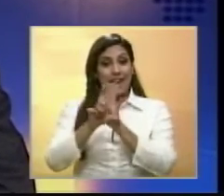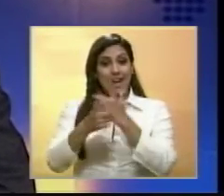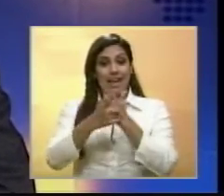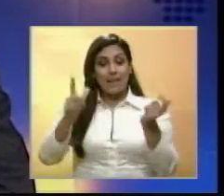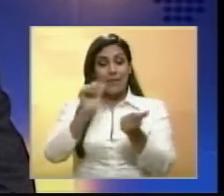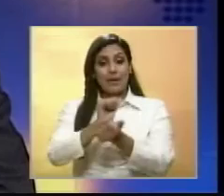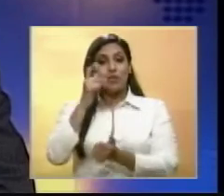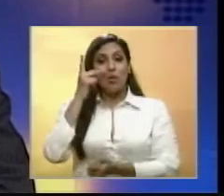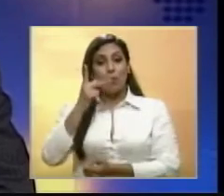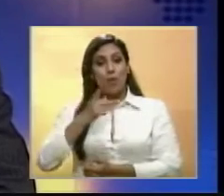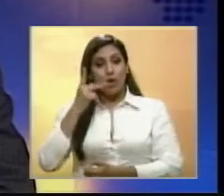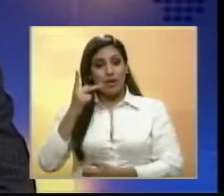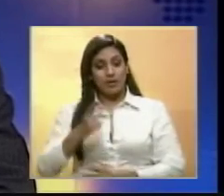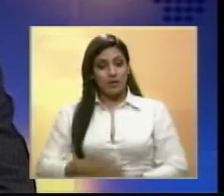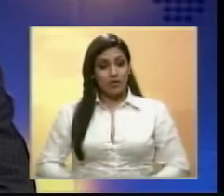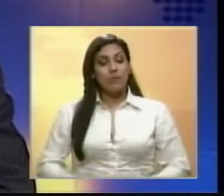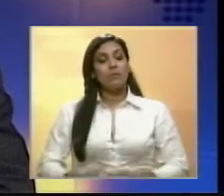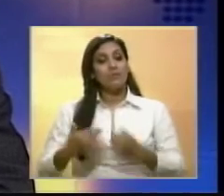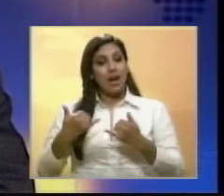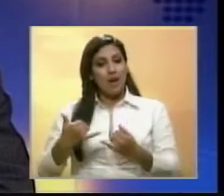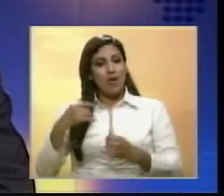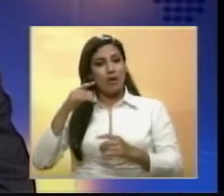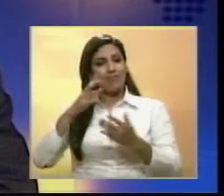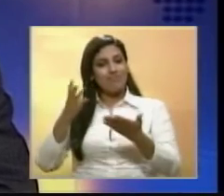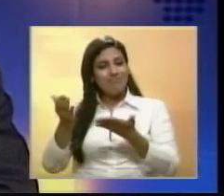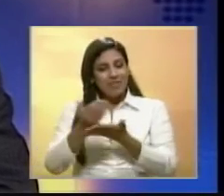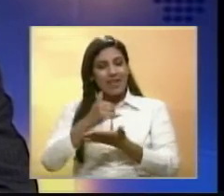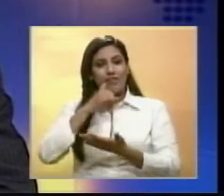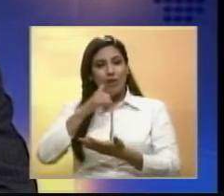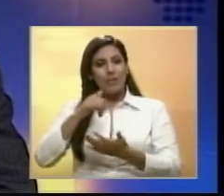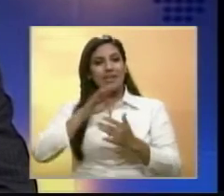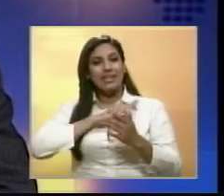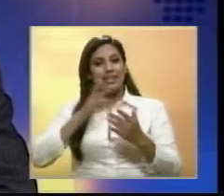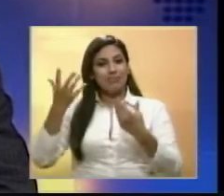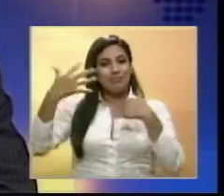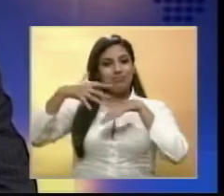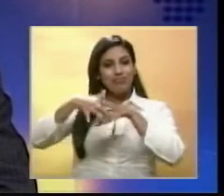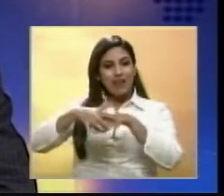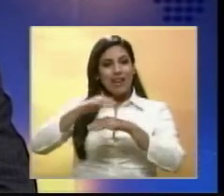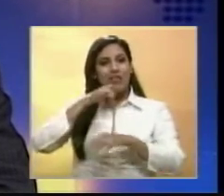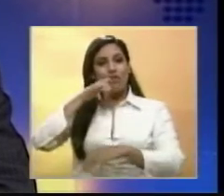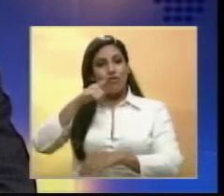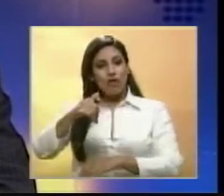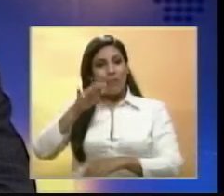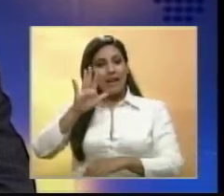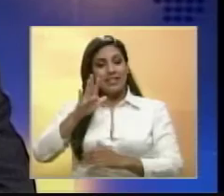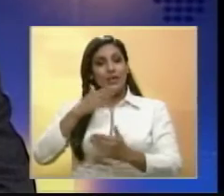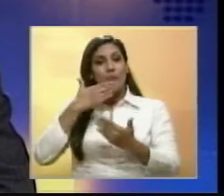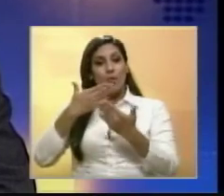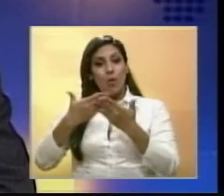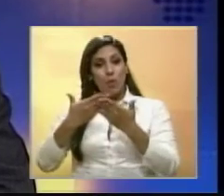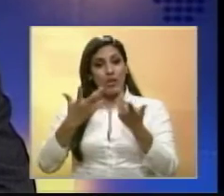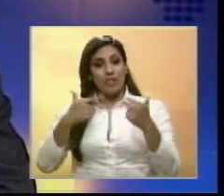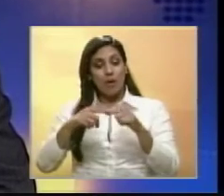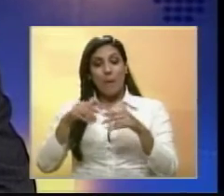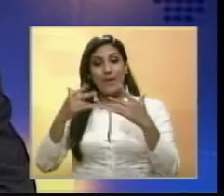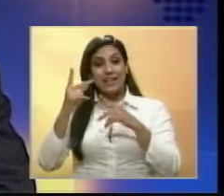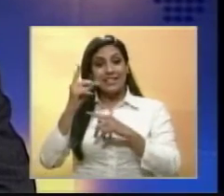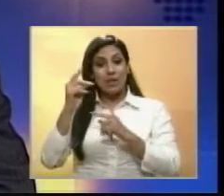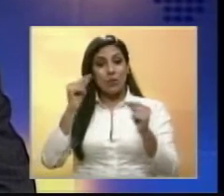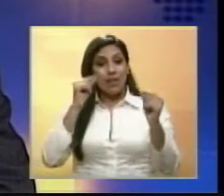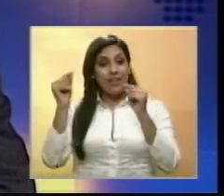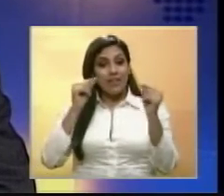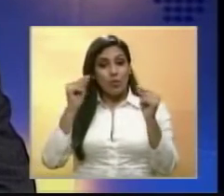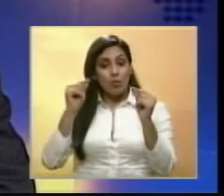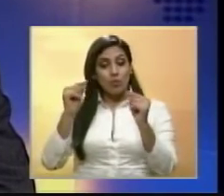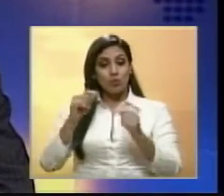y reconciliación nacional. Los aportes obtenidos en esta fase serán incorporados al informe que se presentará a la plenaria para la segunda discusión